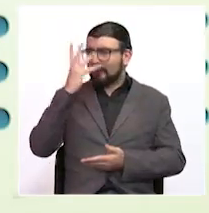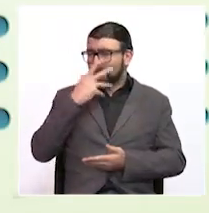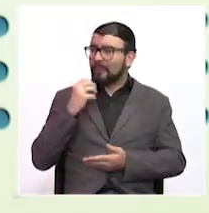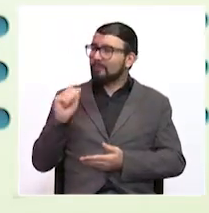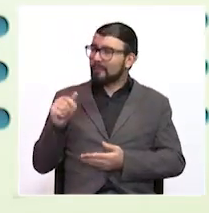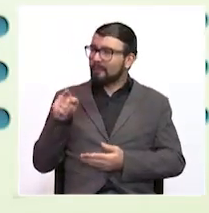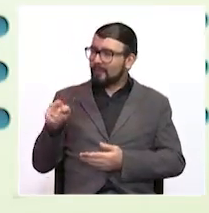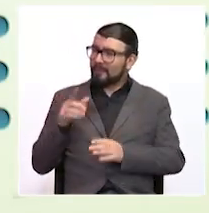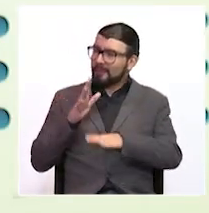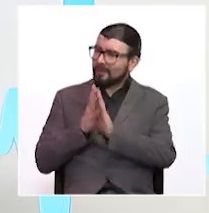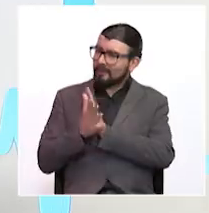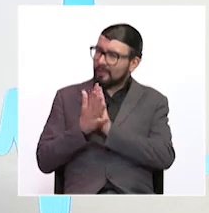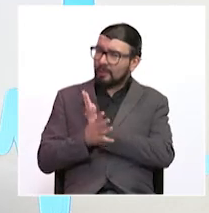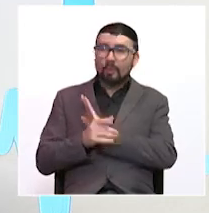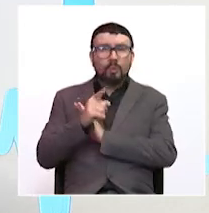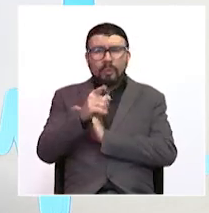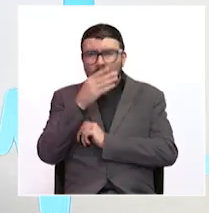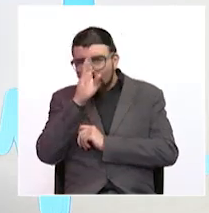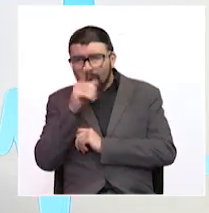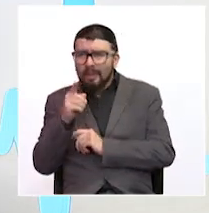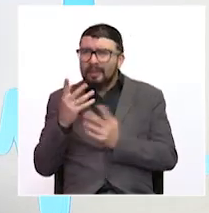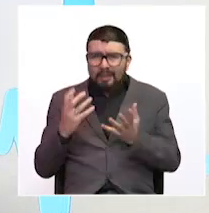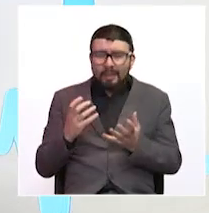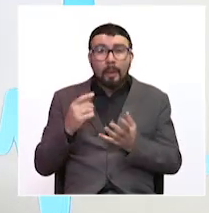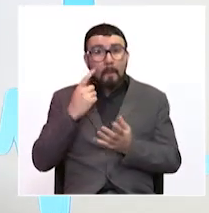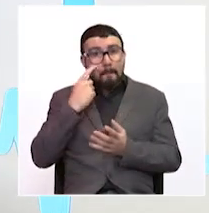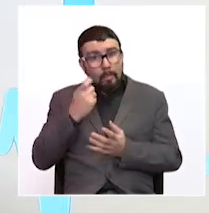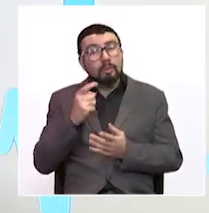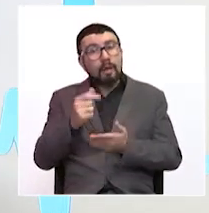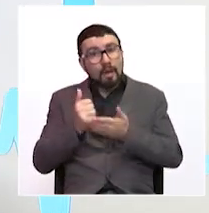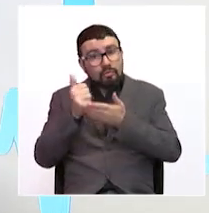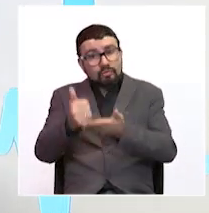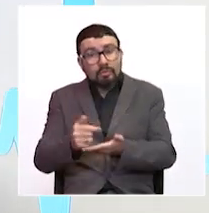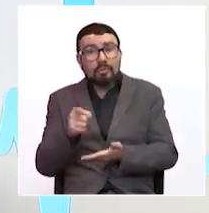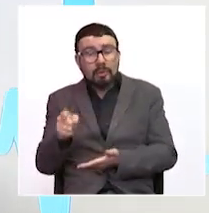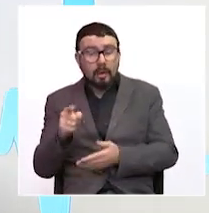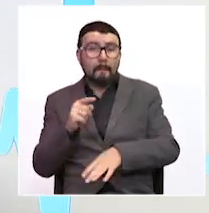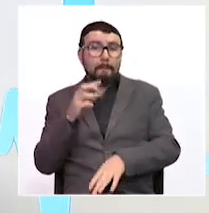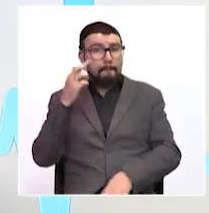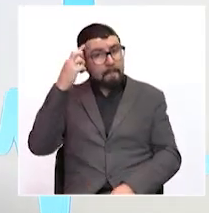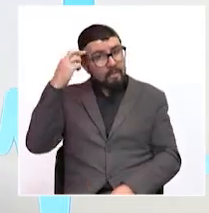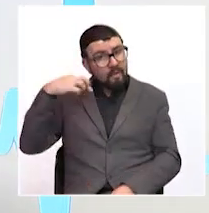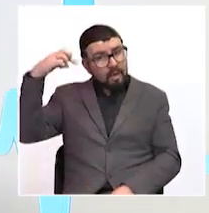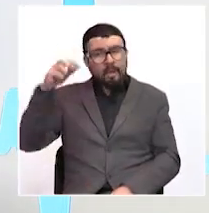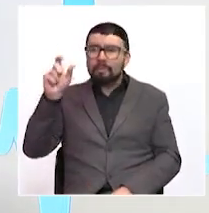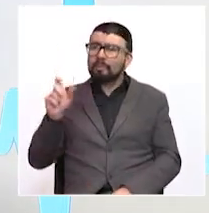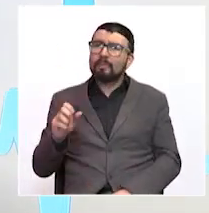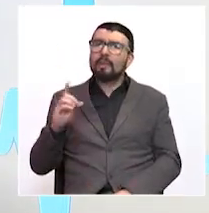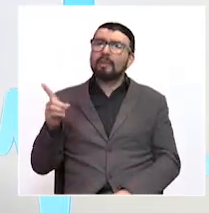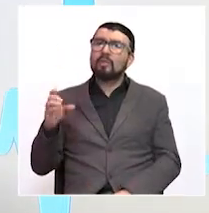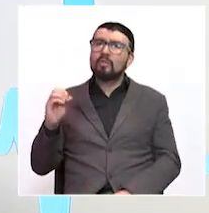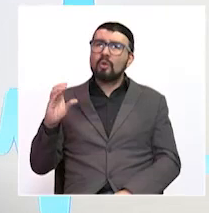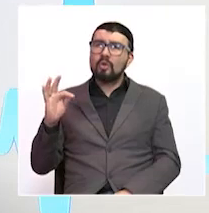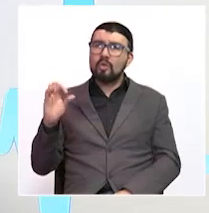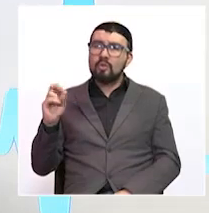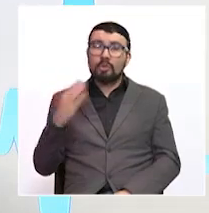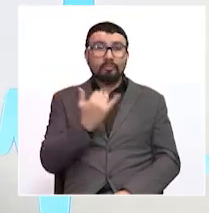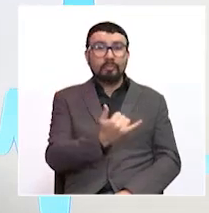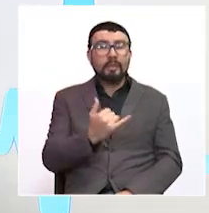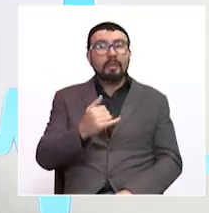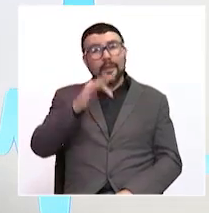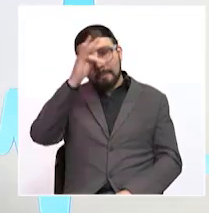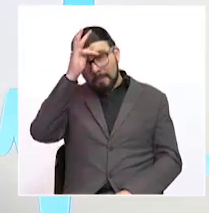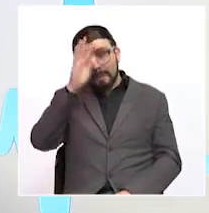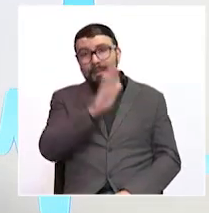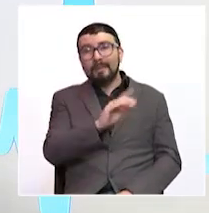ese mensaje cualquier inquietud que ustedes quieran busquen esa ayuda profesional el doctor eduardo en nado en el centro médico de santa elena tiene su